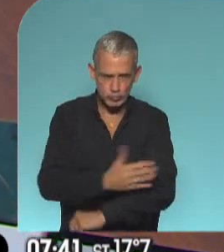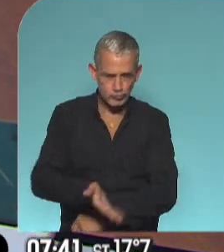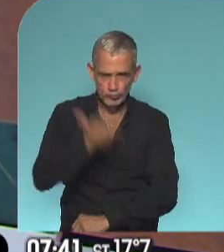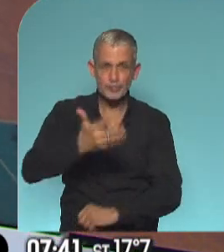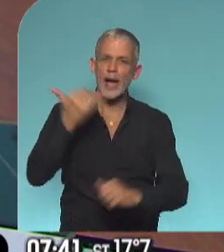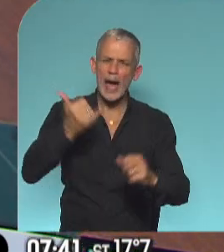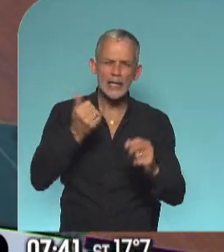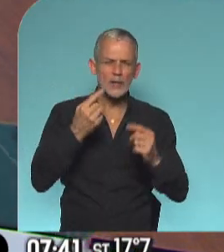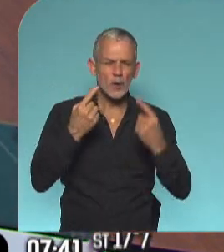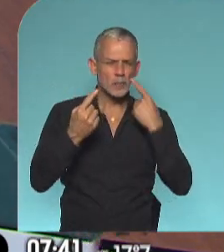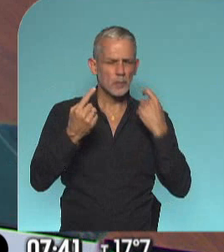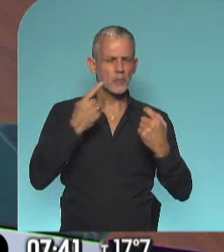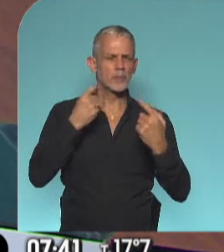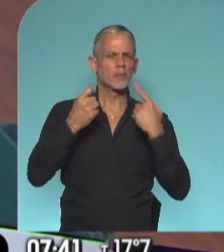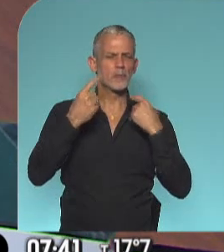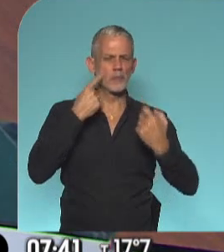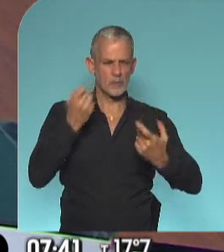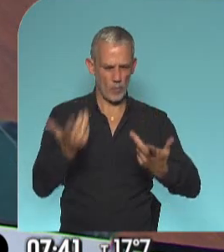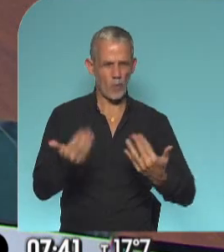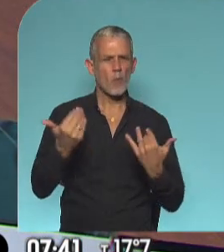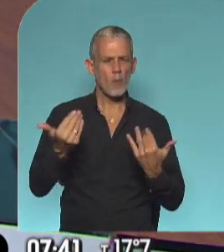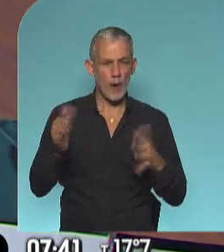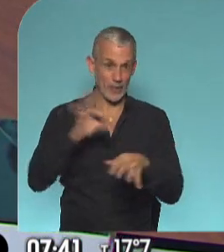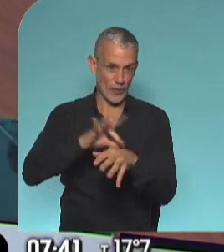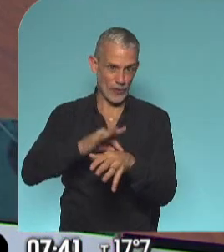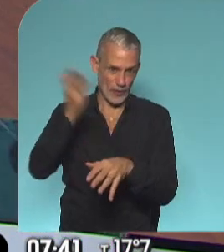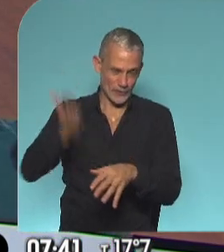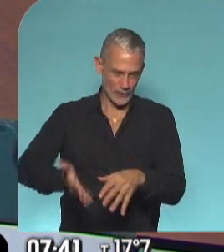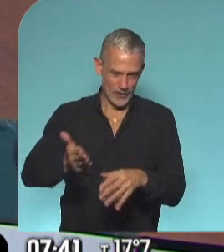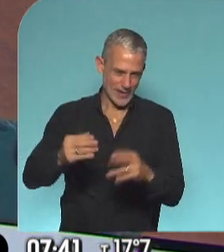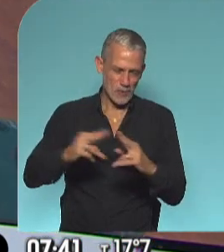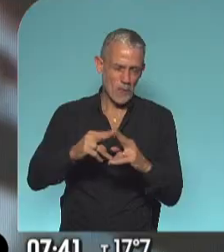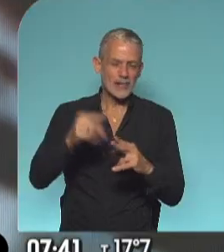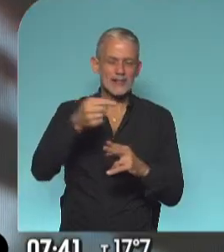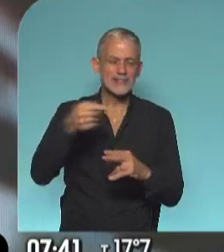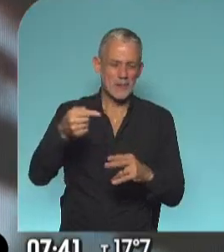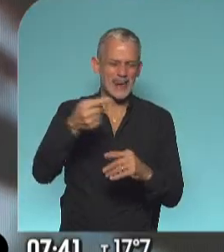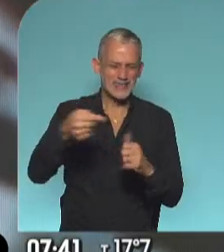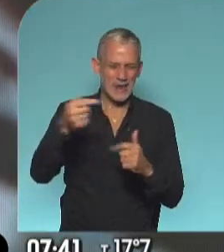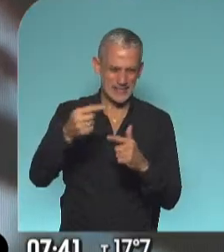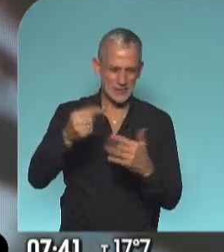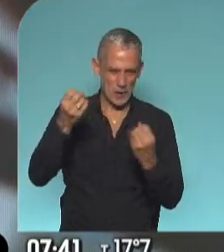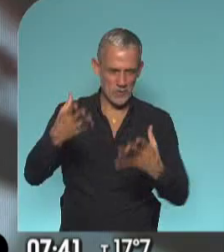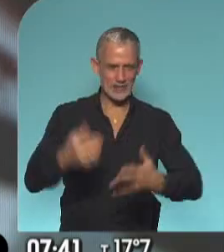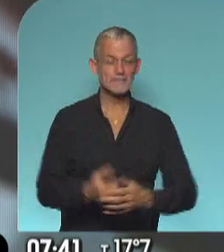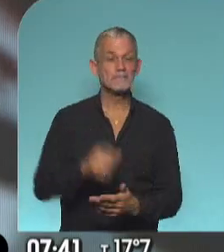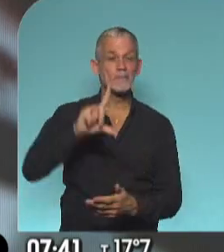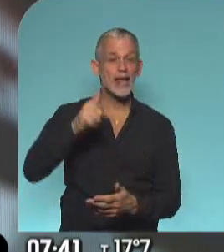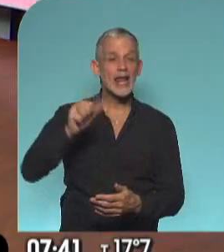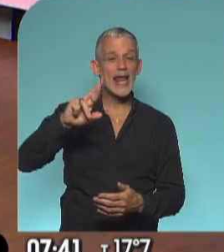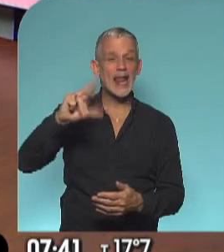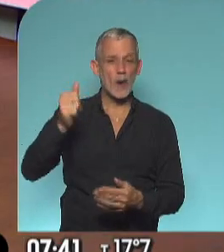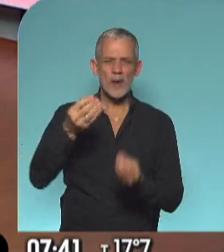algunos indicios. Laura Así Michelson es. es la doctora a quien ya estamos saludando como todas las semanas. ¿Qué tal, doc? ¿Qué tal? Bien. Buen día, ¿cómo estás? Laura, ¿por qué